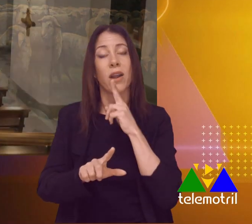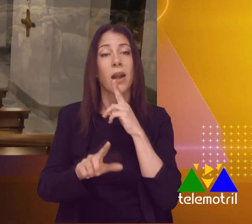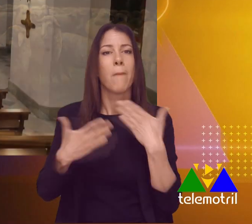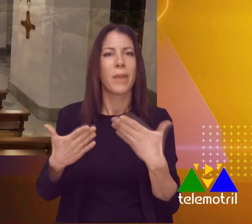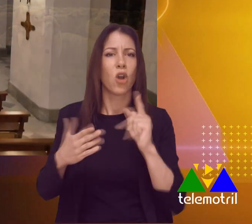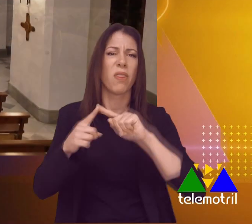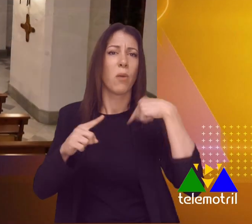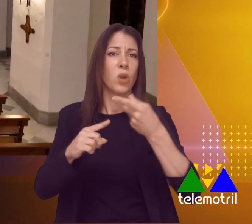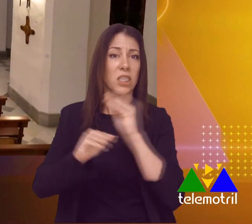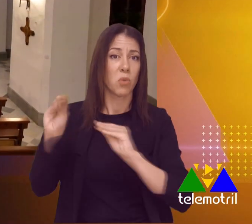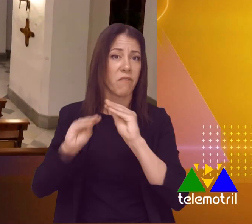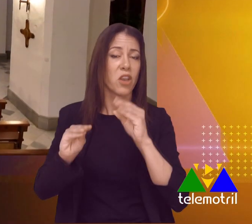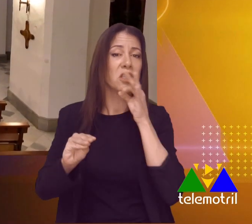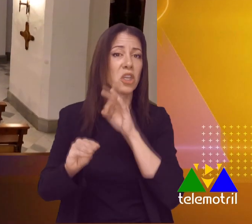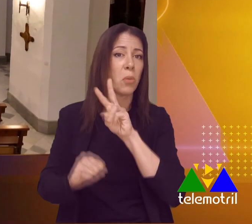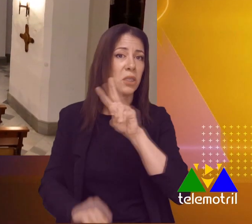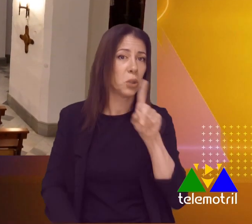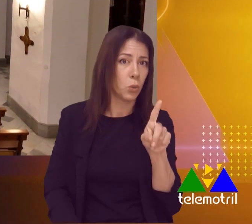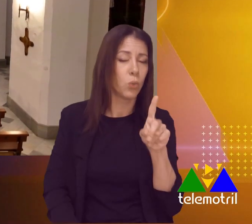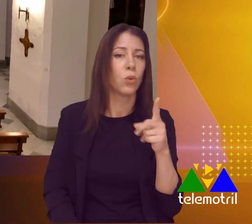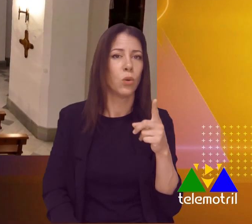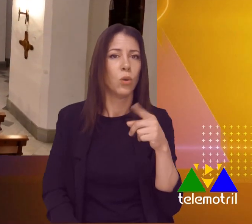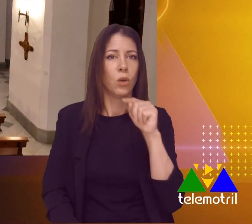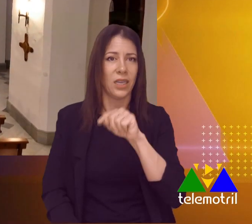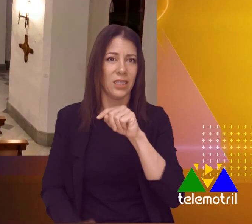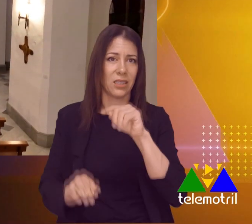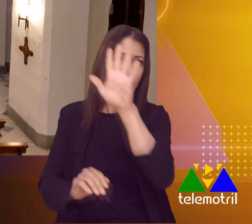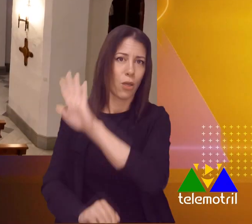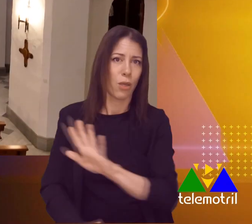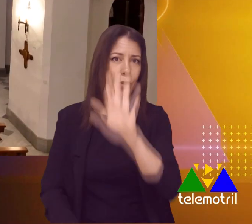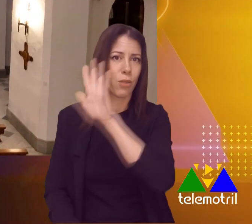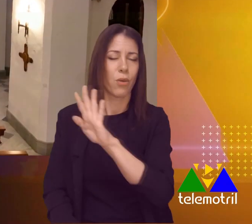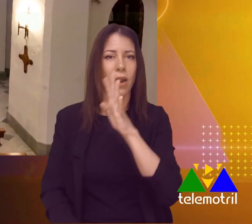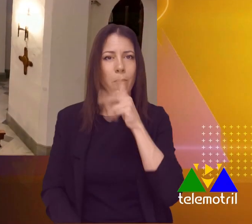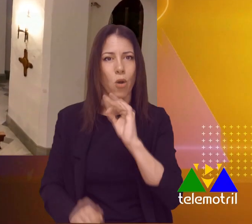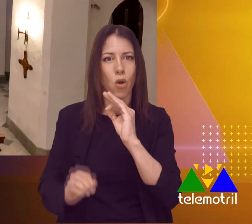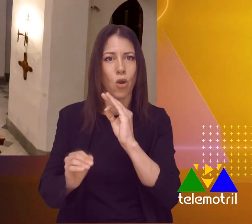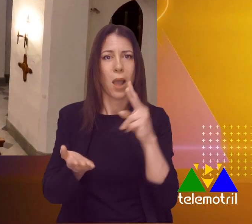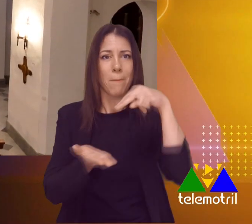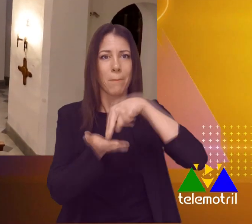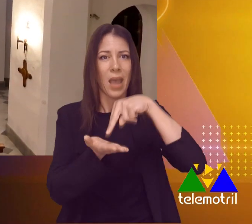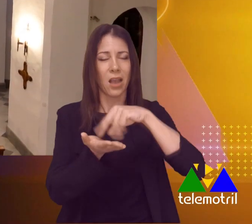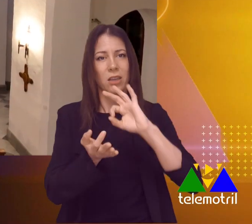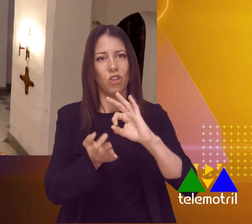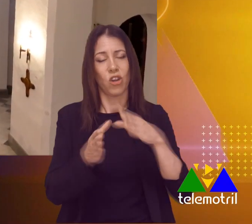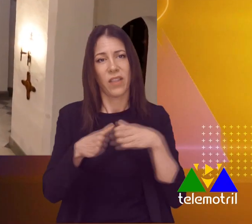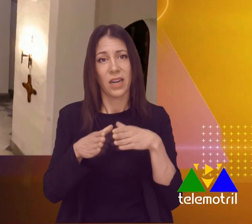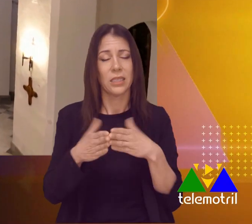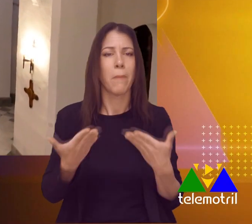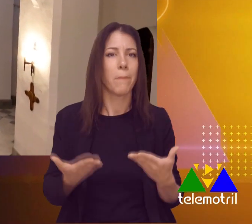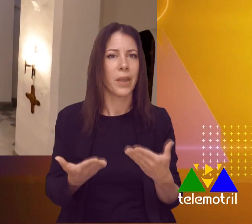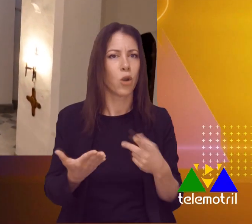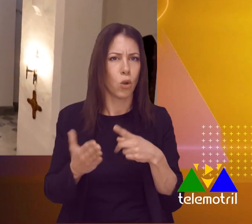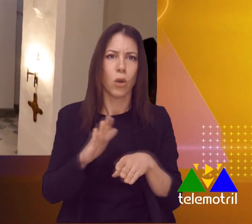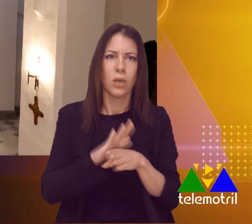se modificó a principios del siglo XXI, se modificó este retablo del altar mayor de la iglesia. De todas maneras,